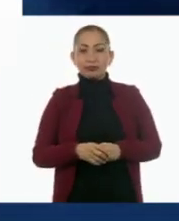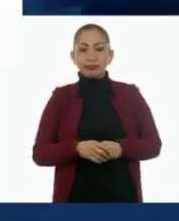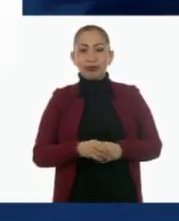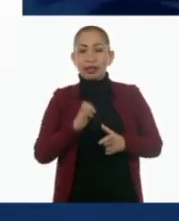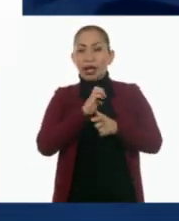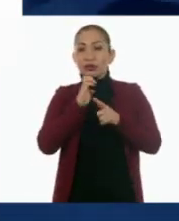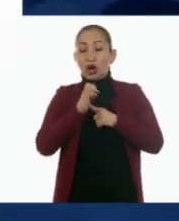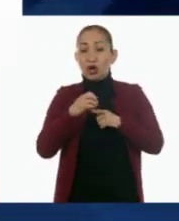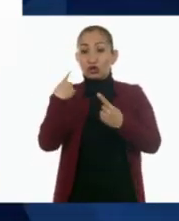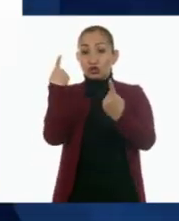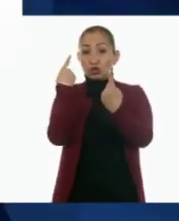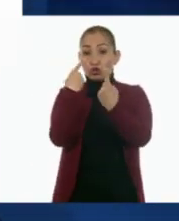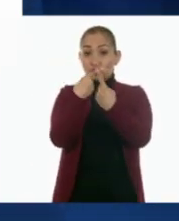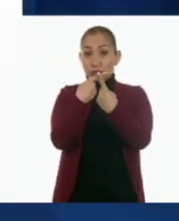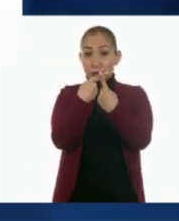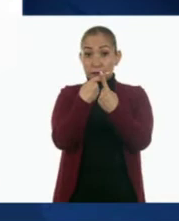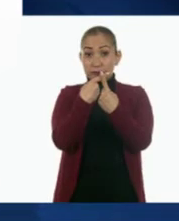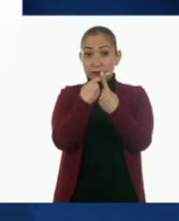Entonces, la suma